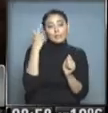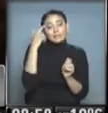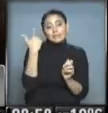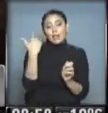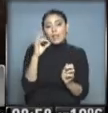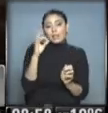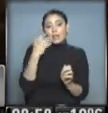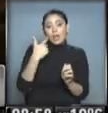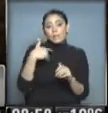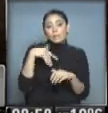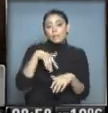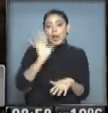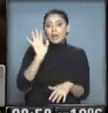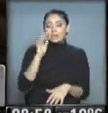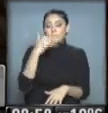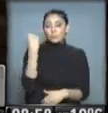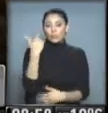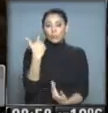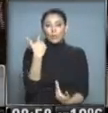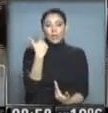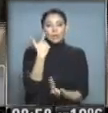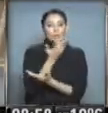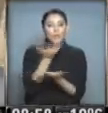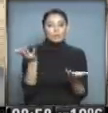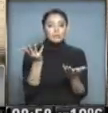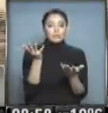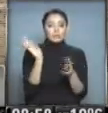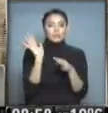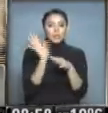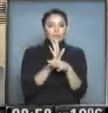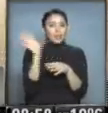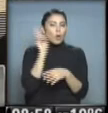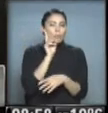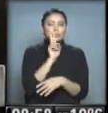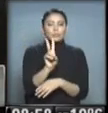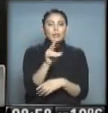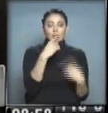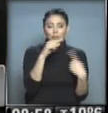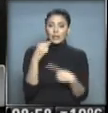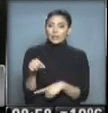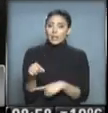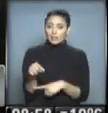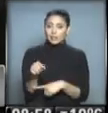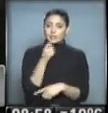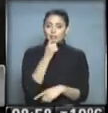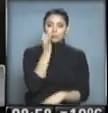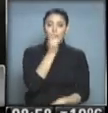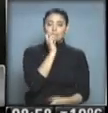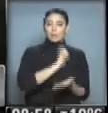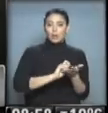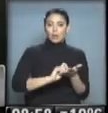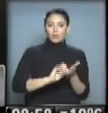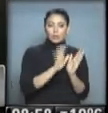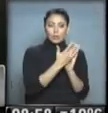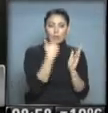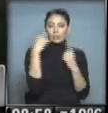teníamos mayor posibilidad de ser llevadas a lo audiovisual, que es un registro diferente del testimonio periodístico que había en el